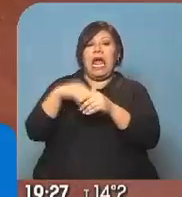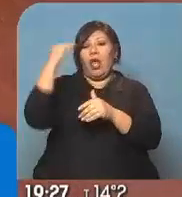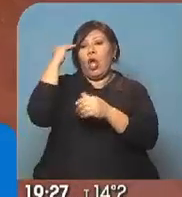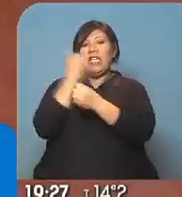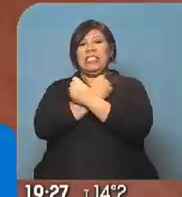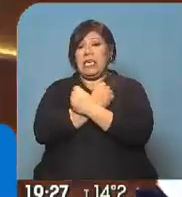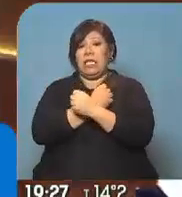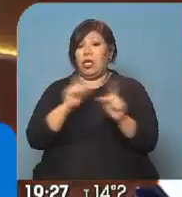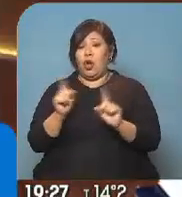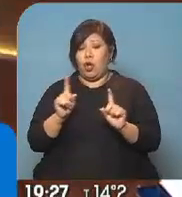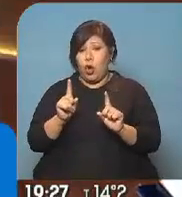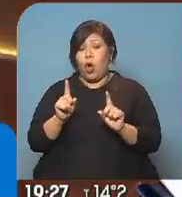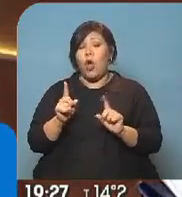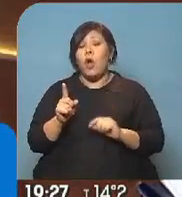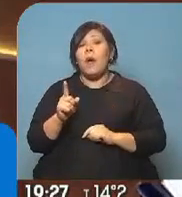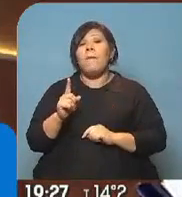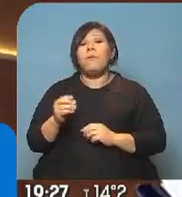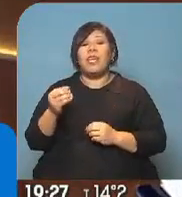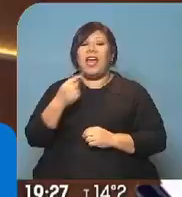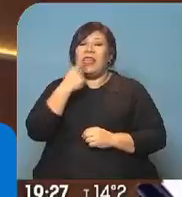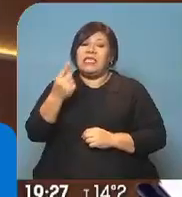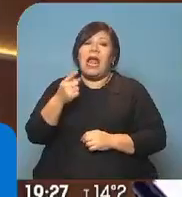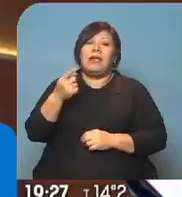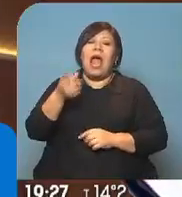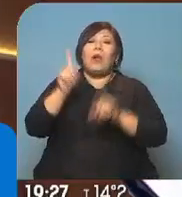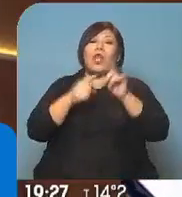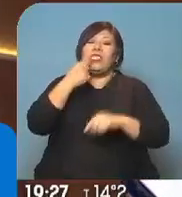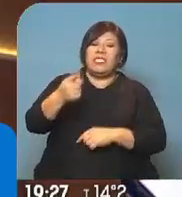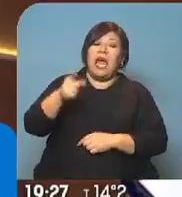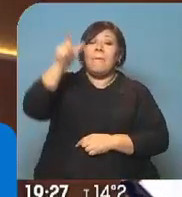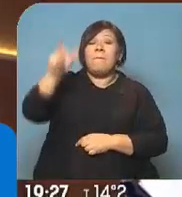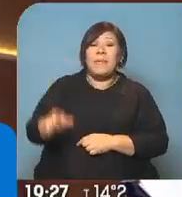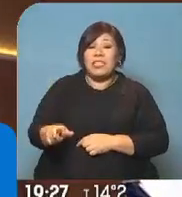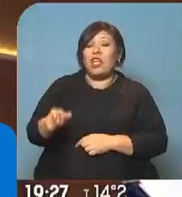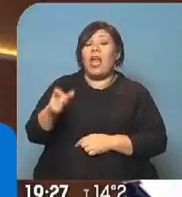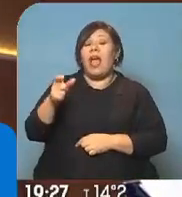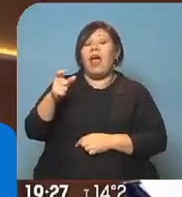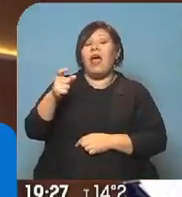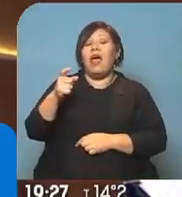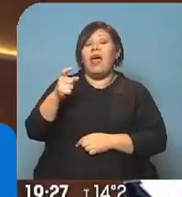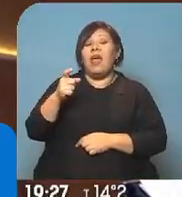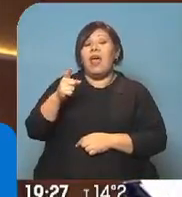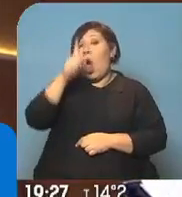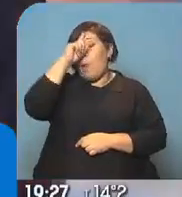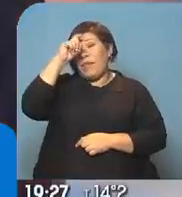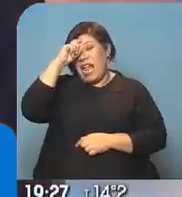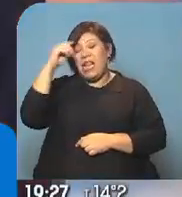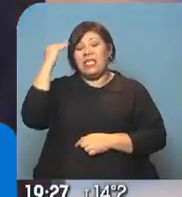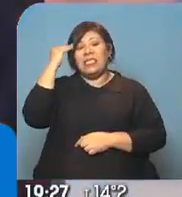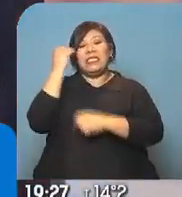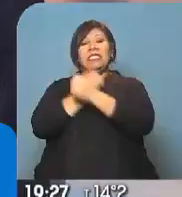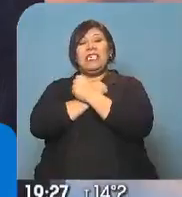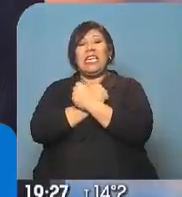caso famoso estos días se planteaba que una internación psiquiátrica era para limitar a esta persona y en realidad es para protegerla. Exactamente.